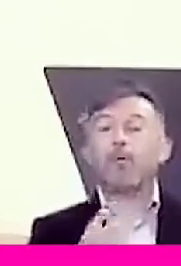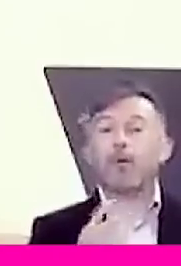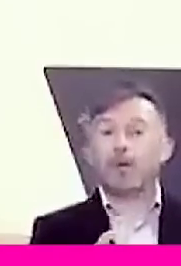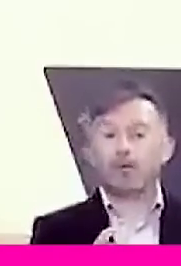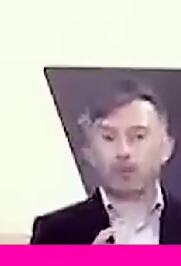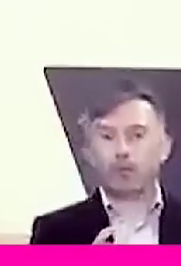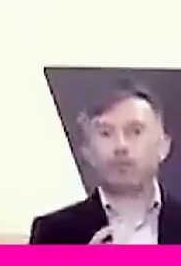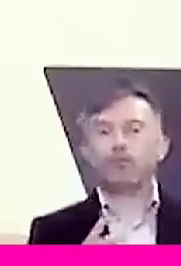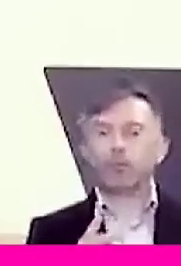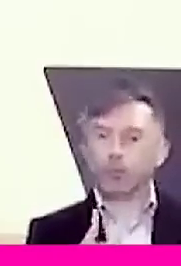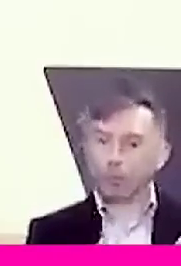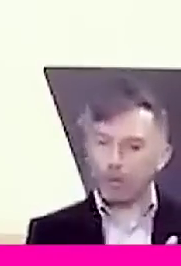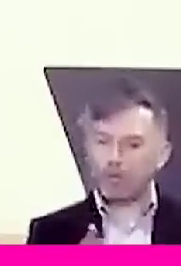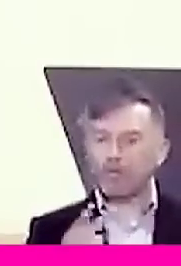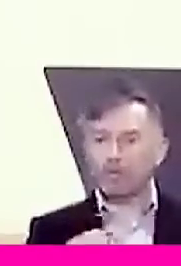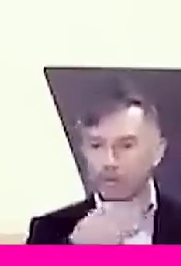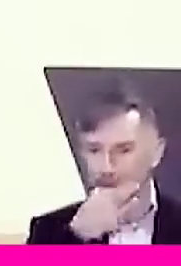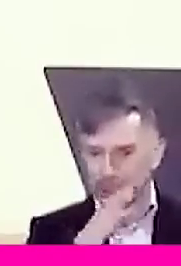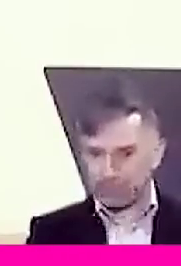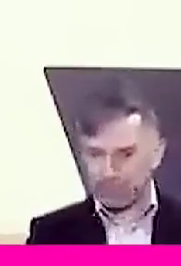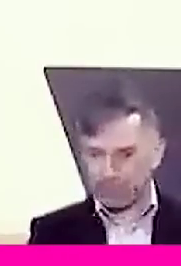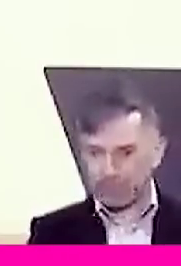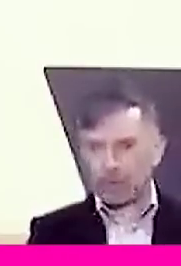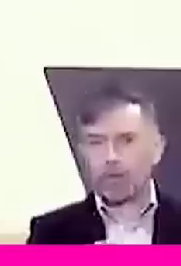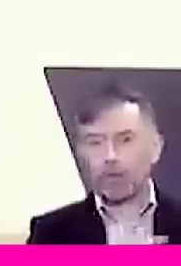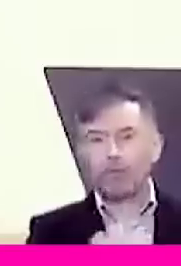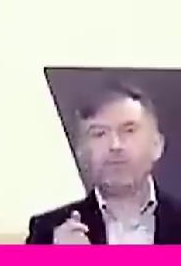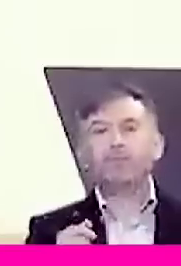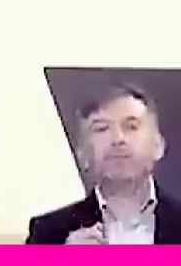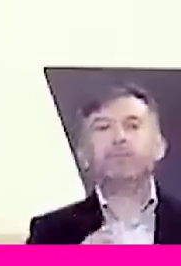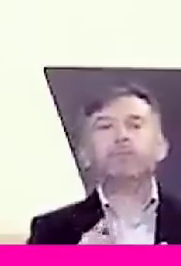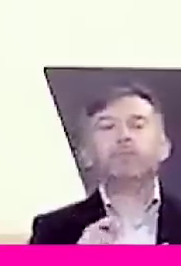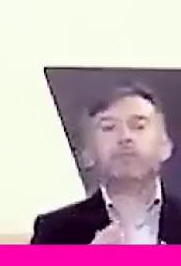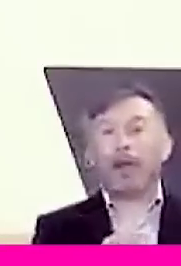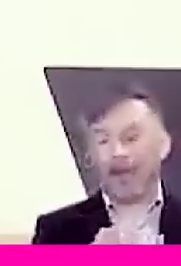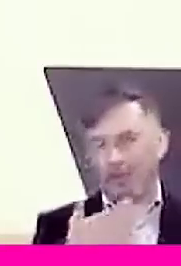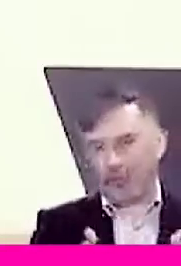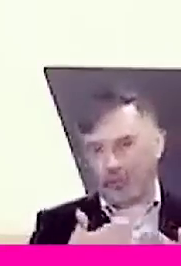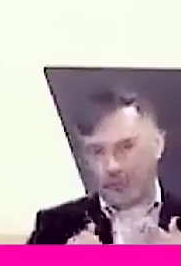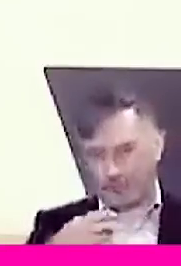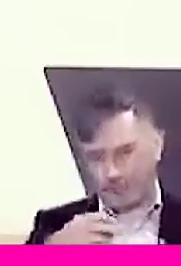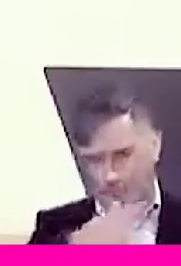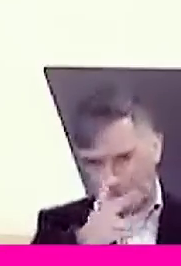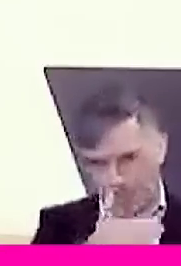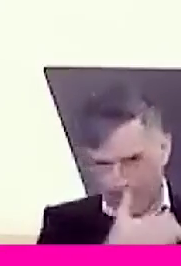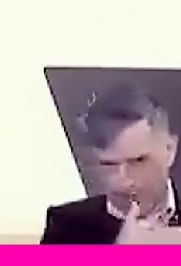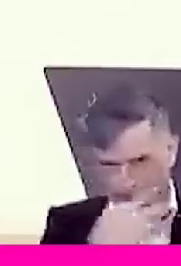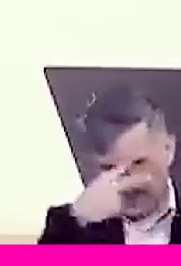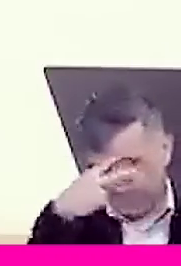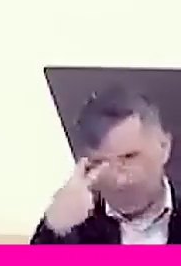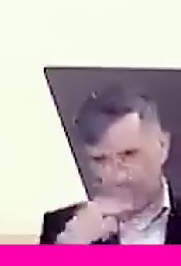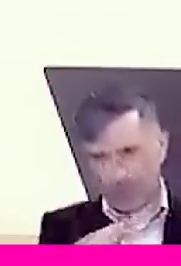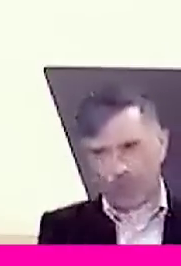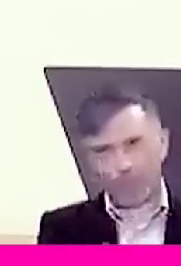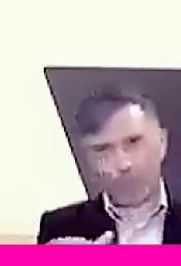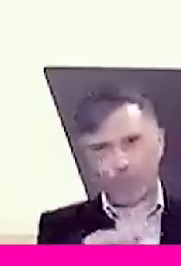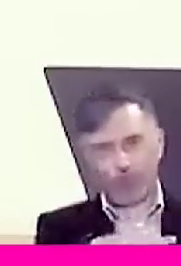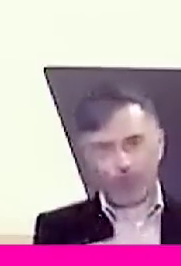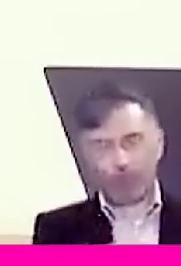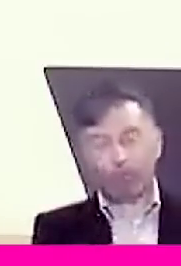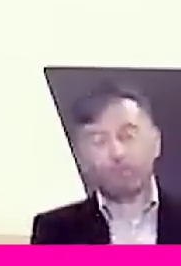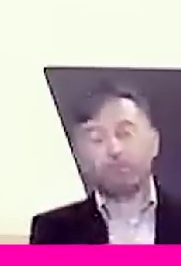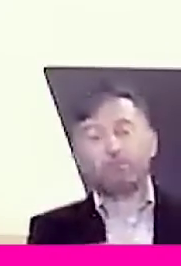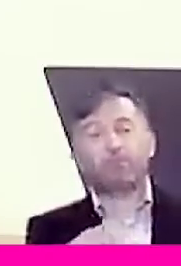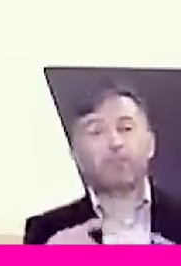una vez más a la responsabilidad con la república Y con la estabilidad política del país de quienes tendrán que resolver